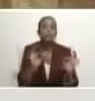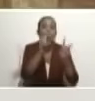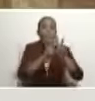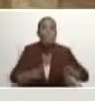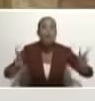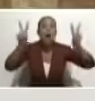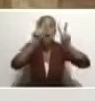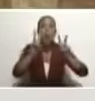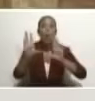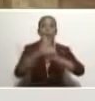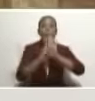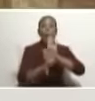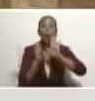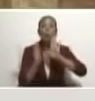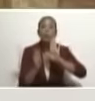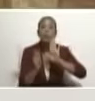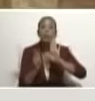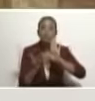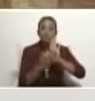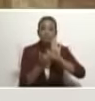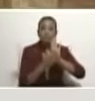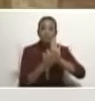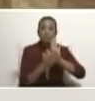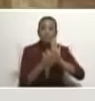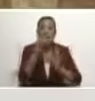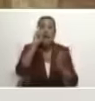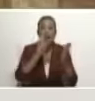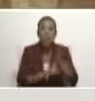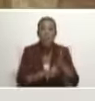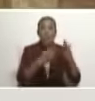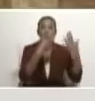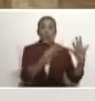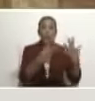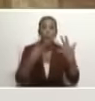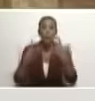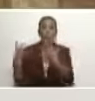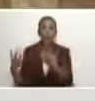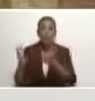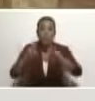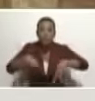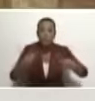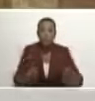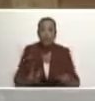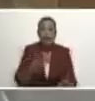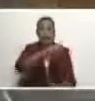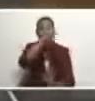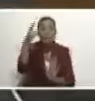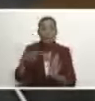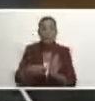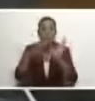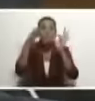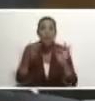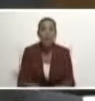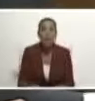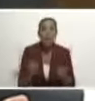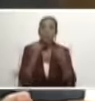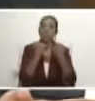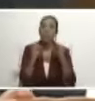valores constitucionales de la Constitución del 99 y absolutamente